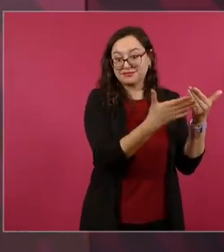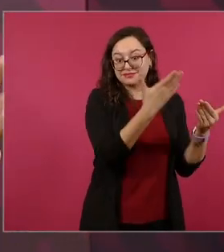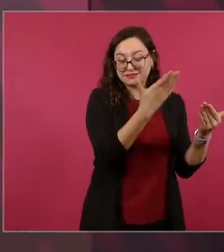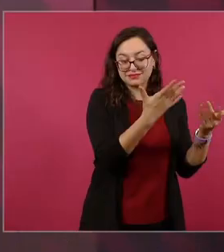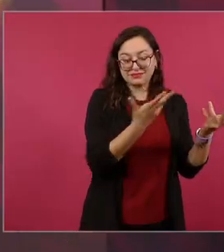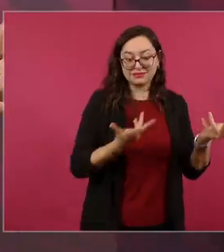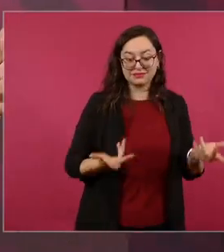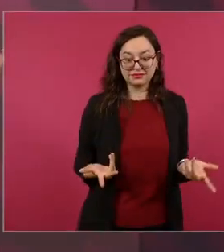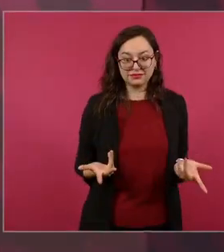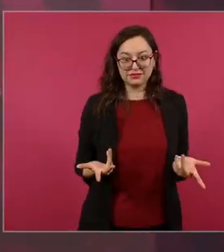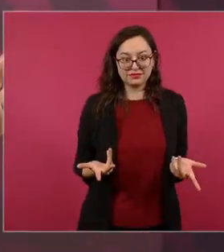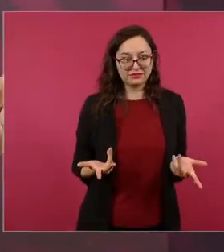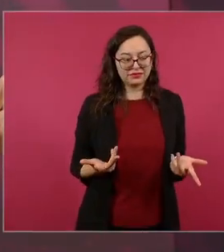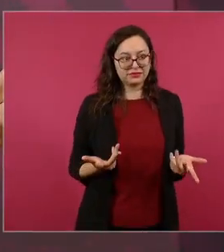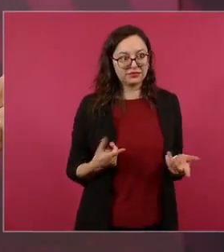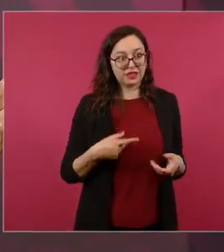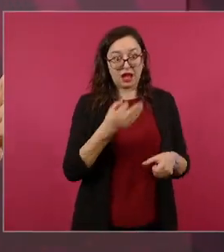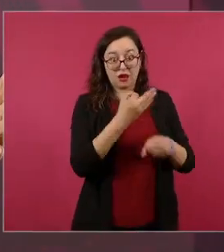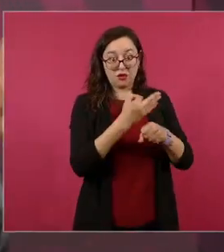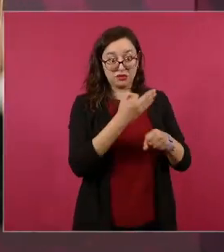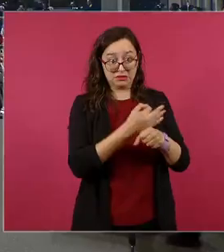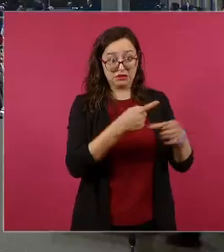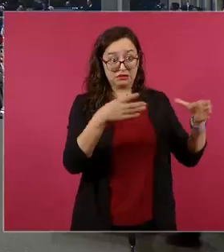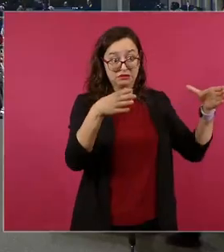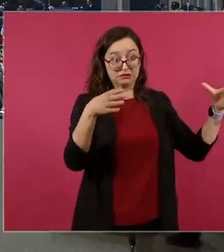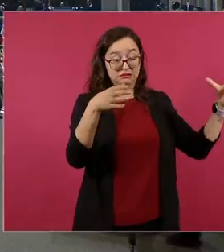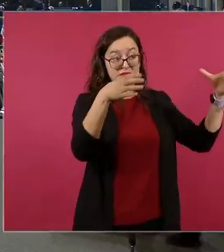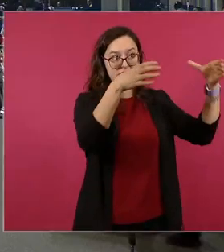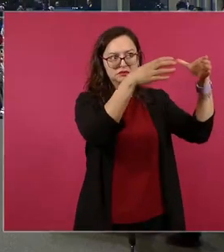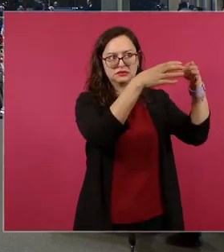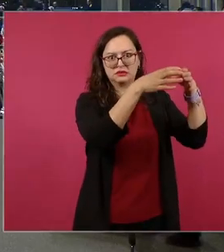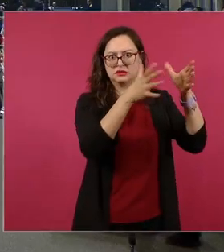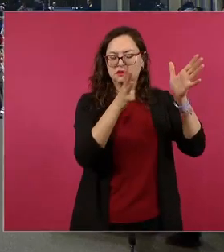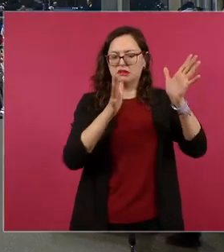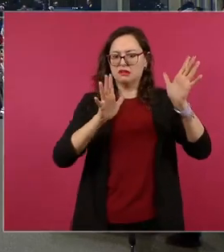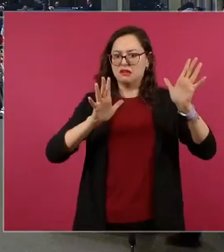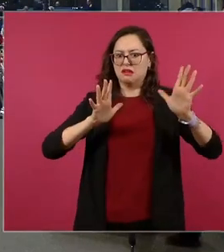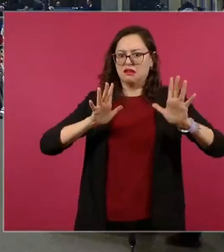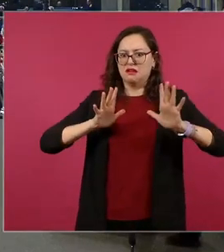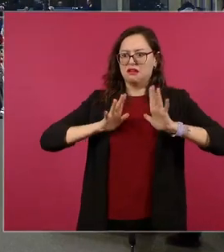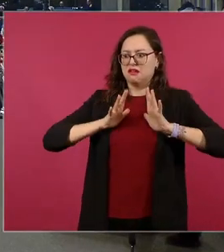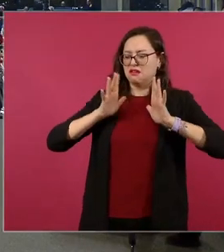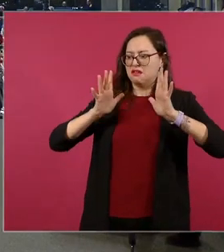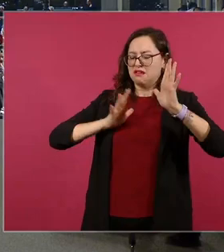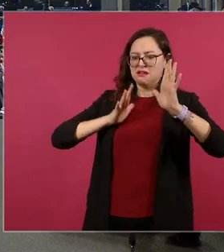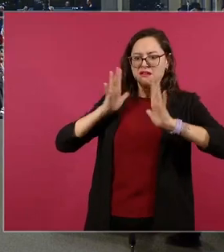Les sorprende el que la gente